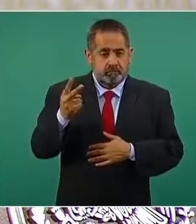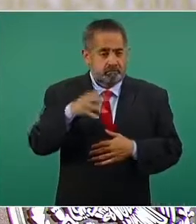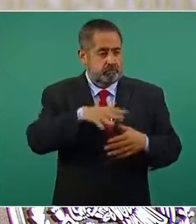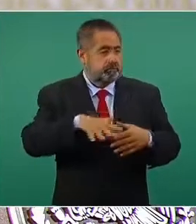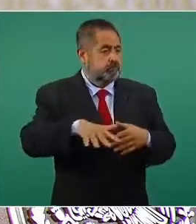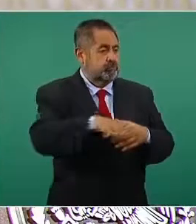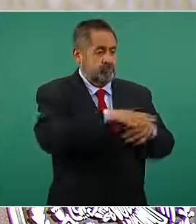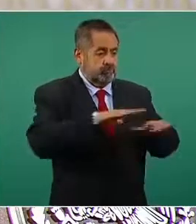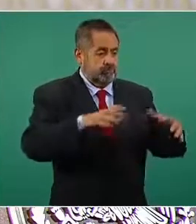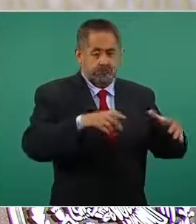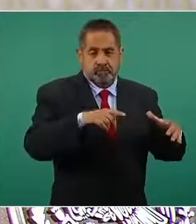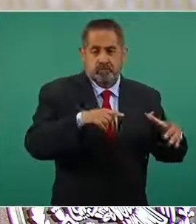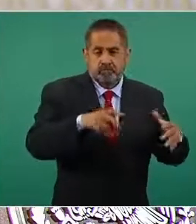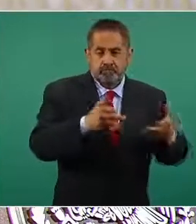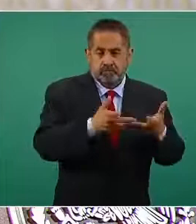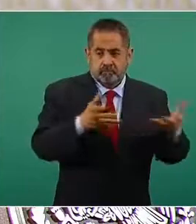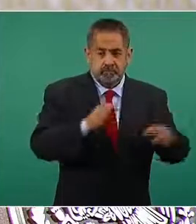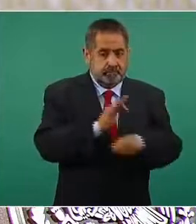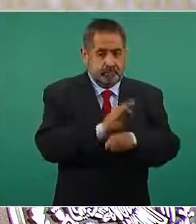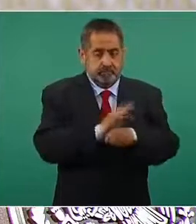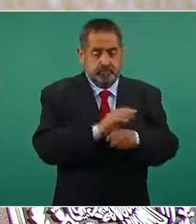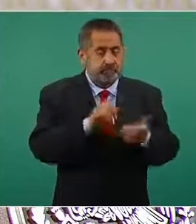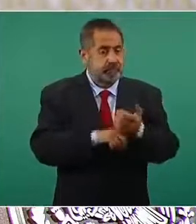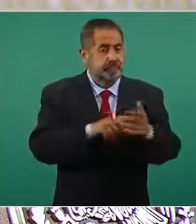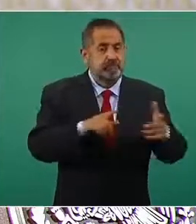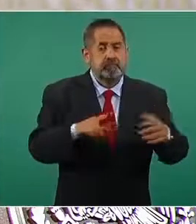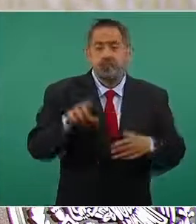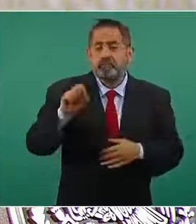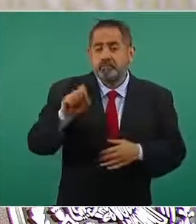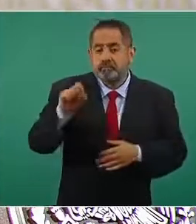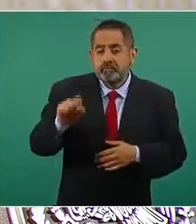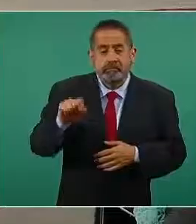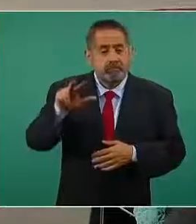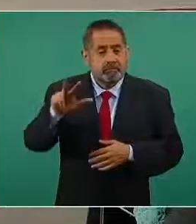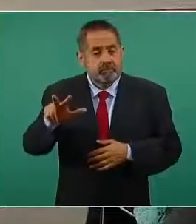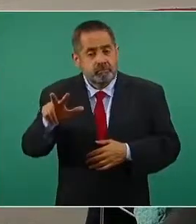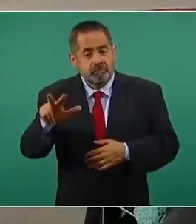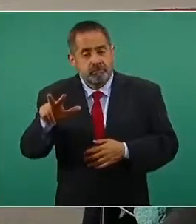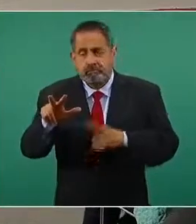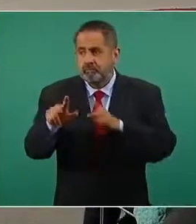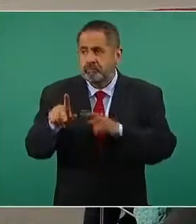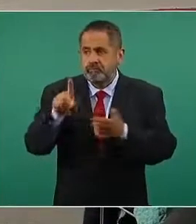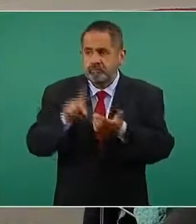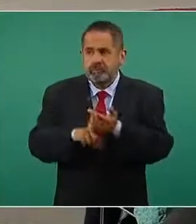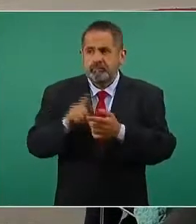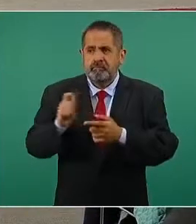áreas naturales protegidas en superficie terrestre, 68